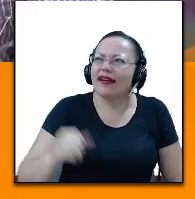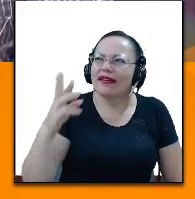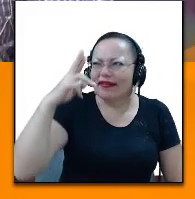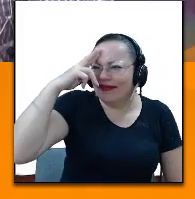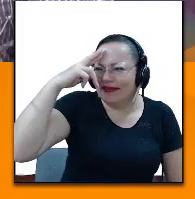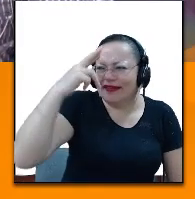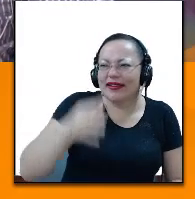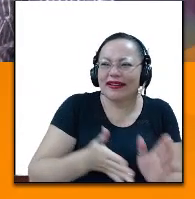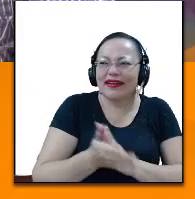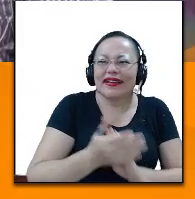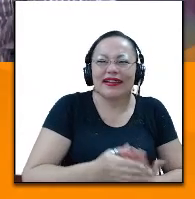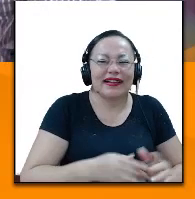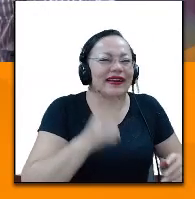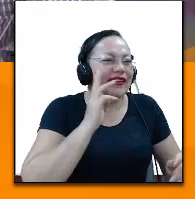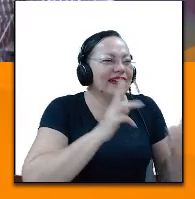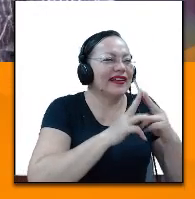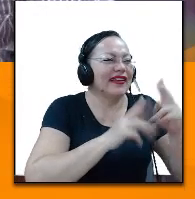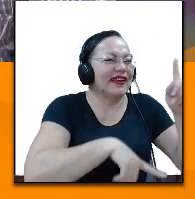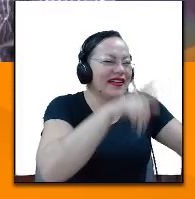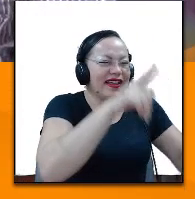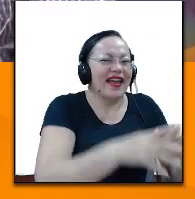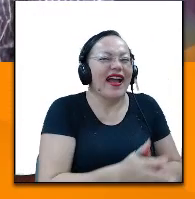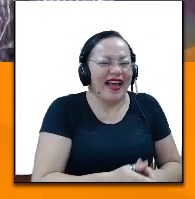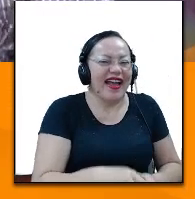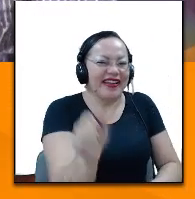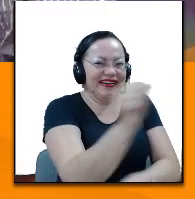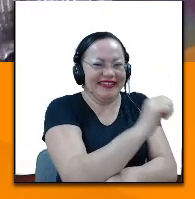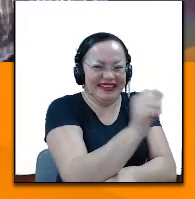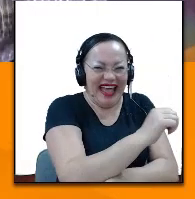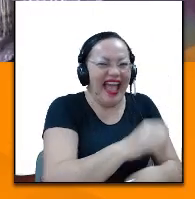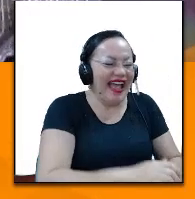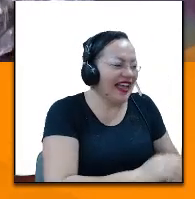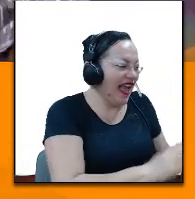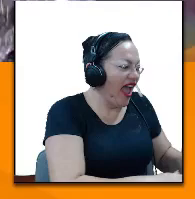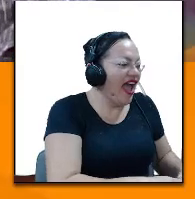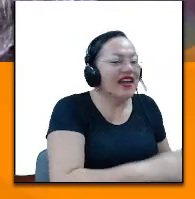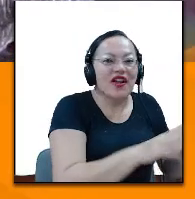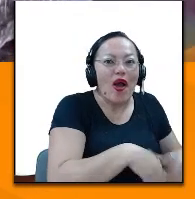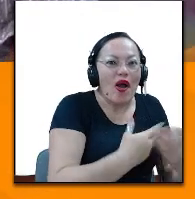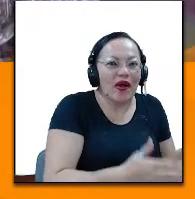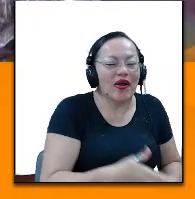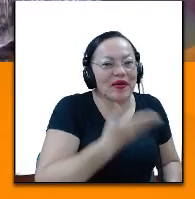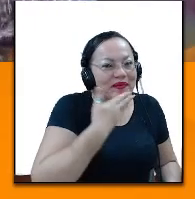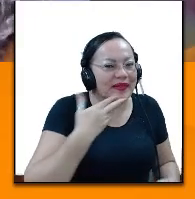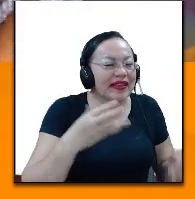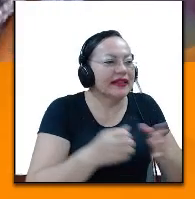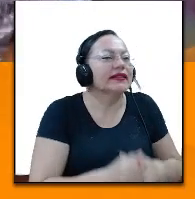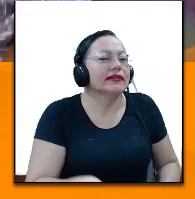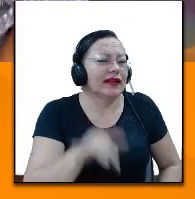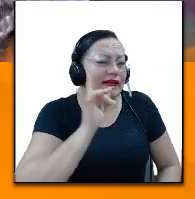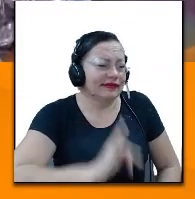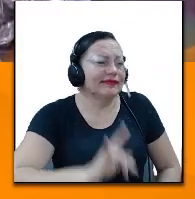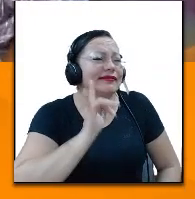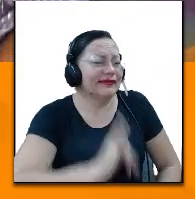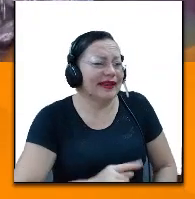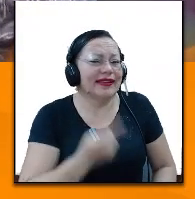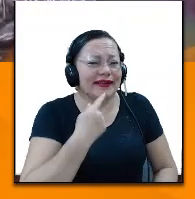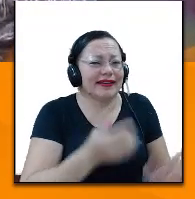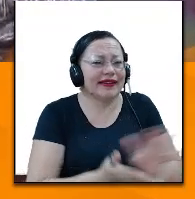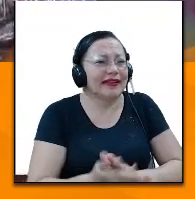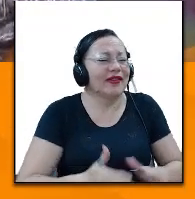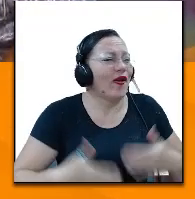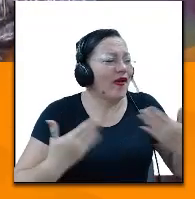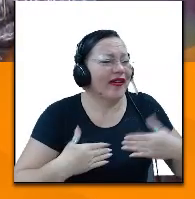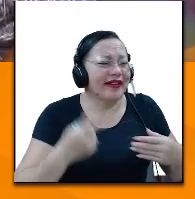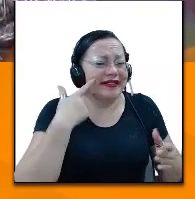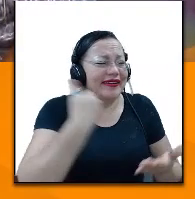Esas que generalmente se usan para llevarse a los malparqueados, la están utilizando como una tarima móvil, junto con sonido. Hemos visto la gente de Félix